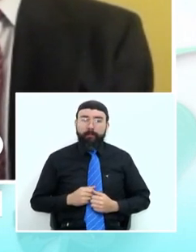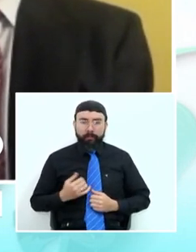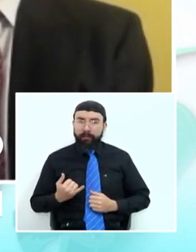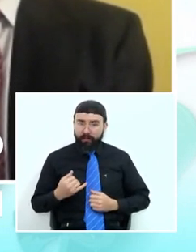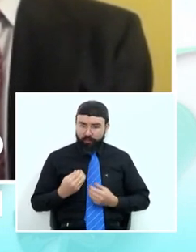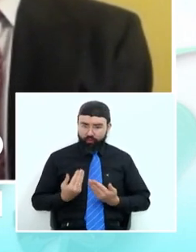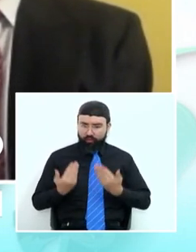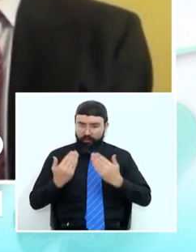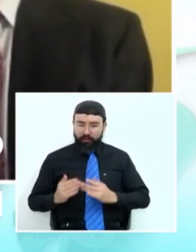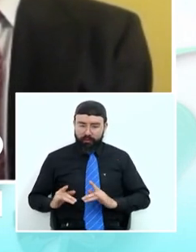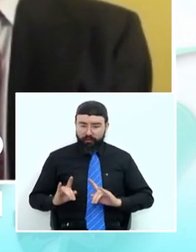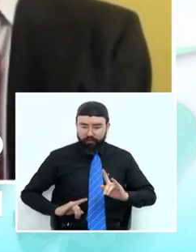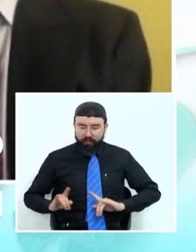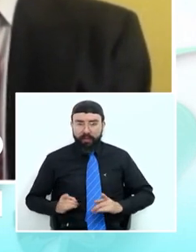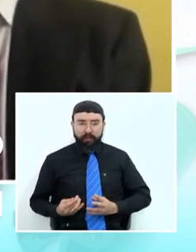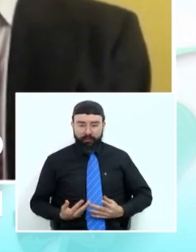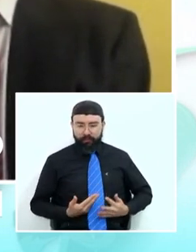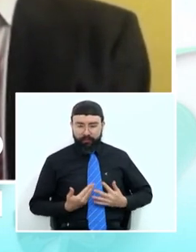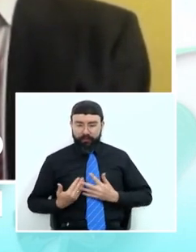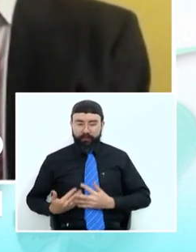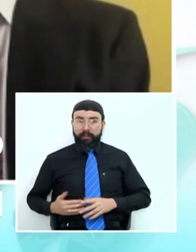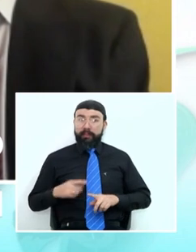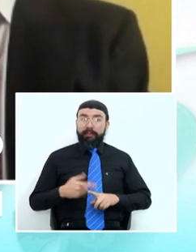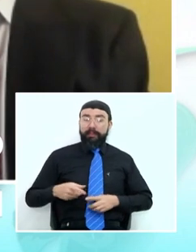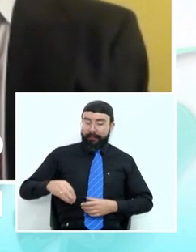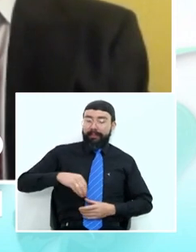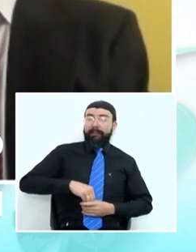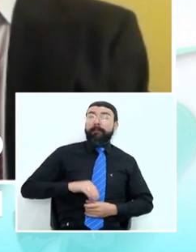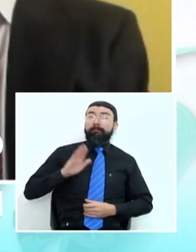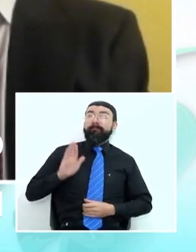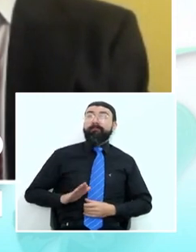como las bacterias, pues están ahí.